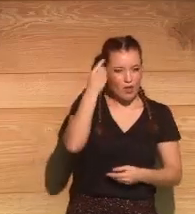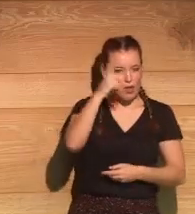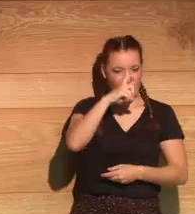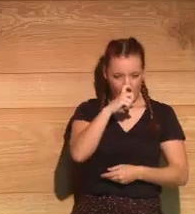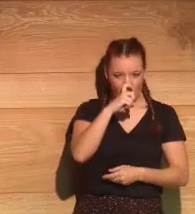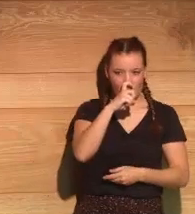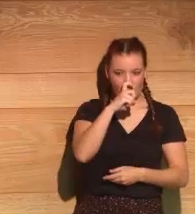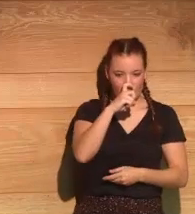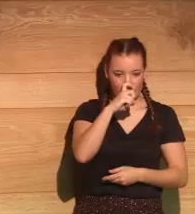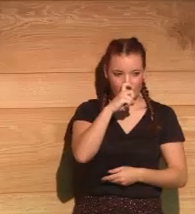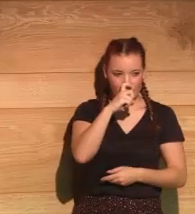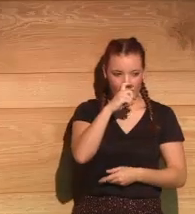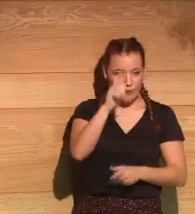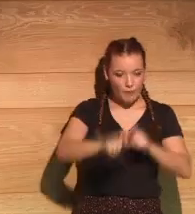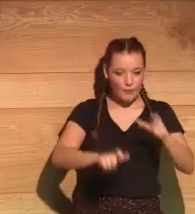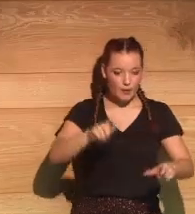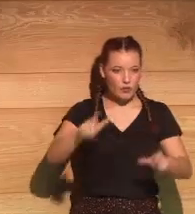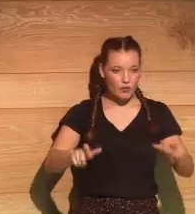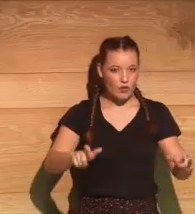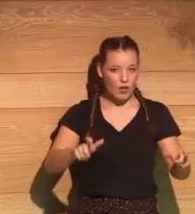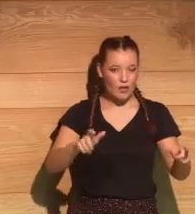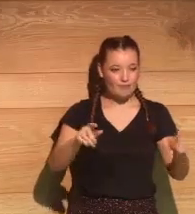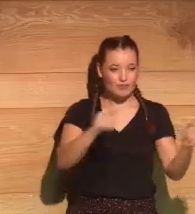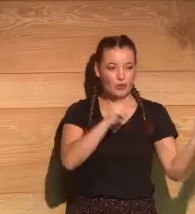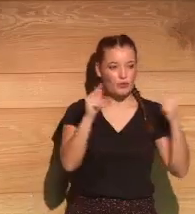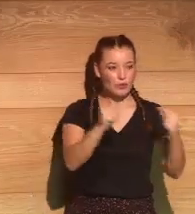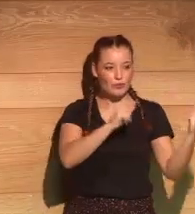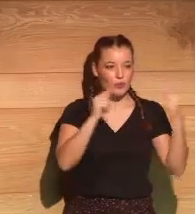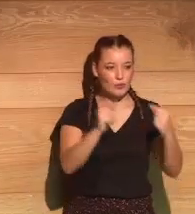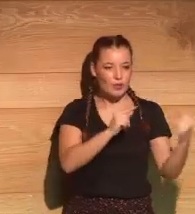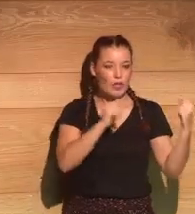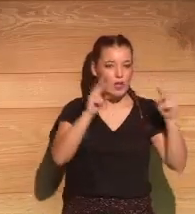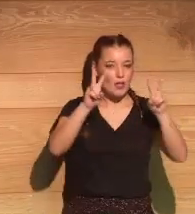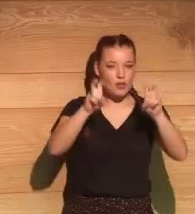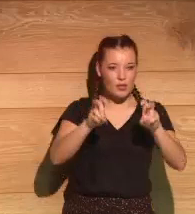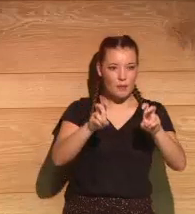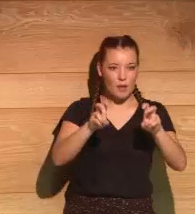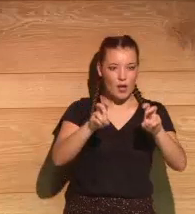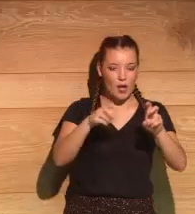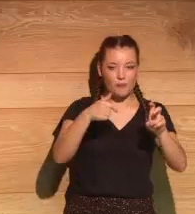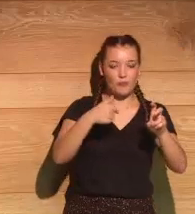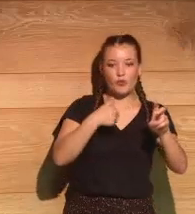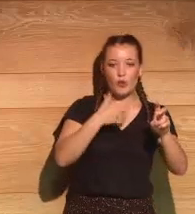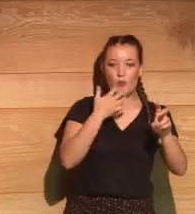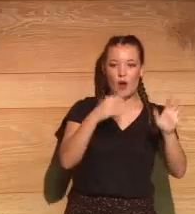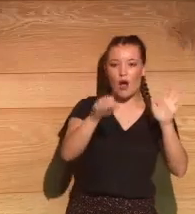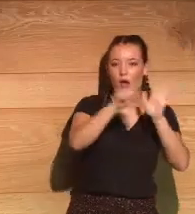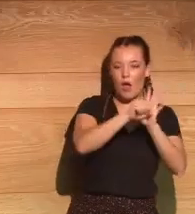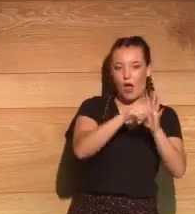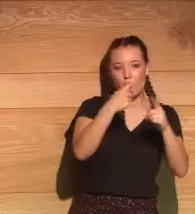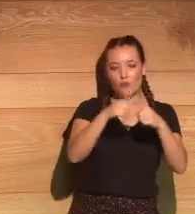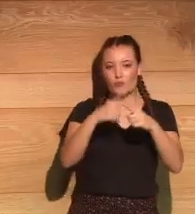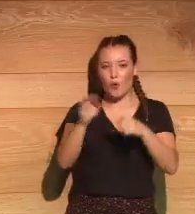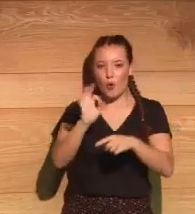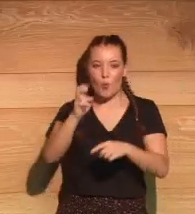quienes hablábamos de pues esto, de que si a mí me marcó no sé qué cosa o no sé qué otra, somos quienes